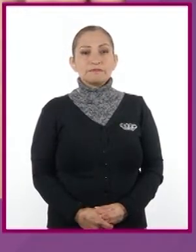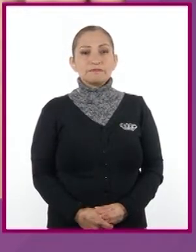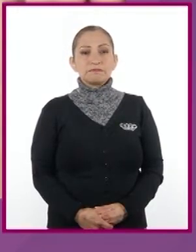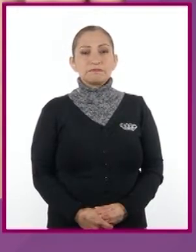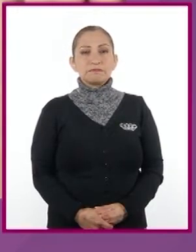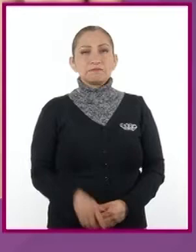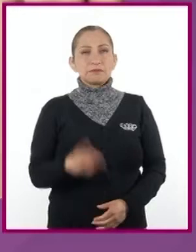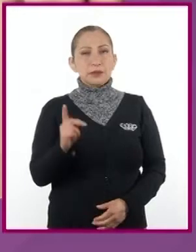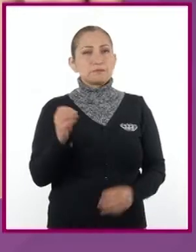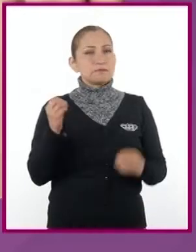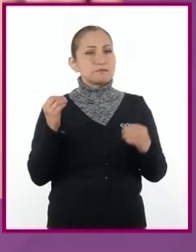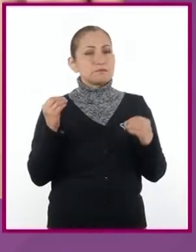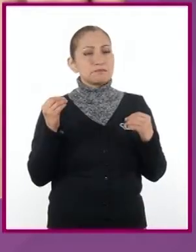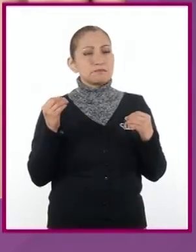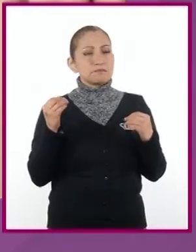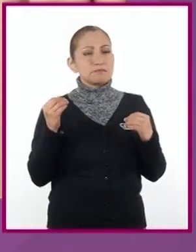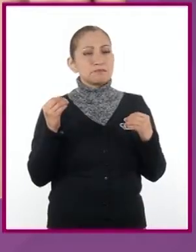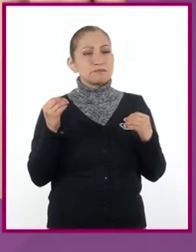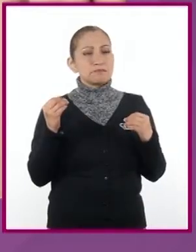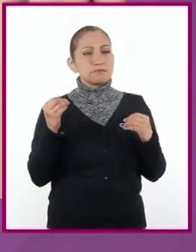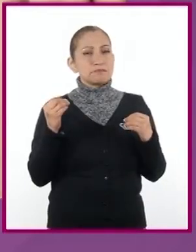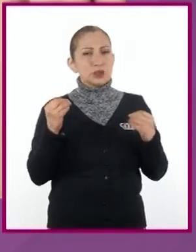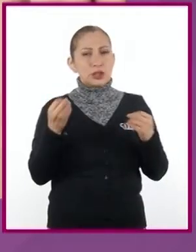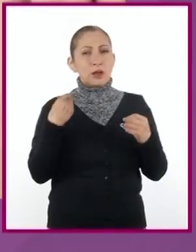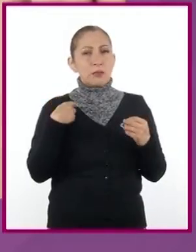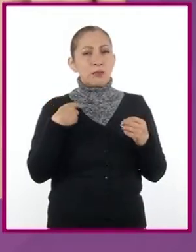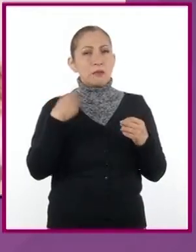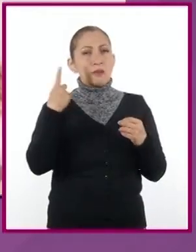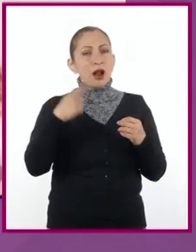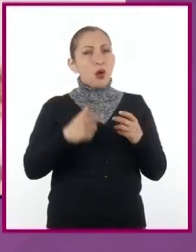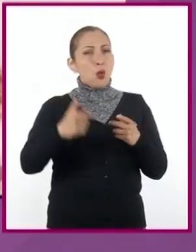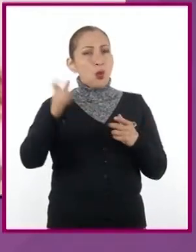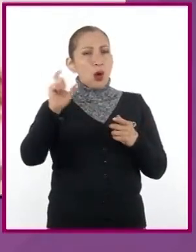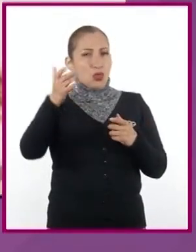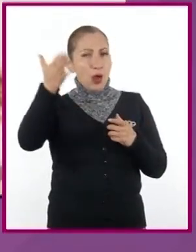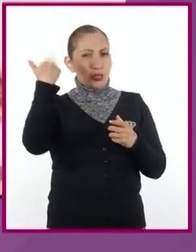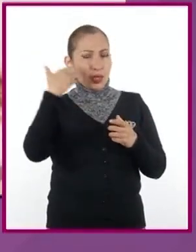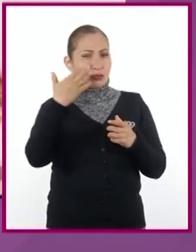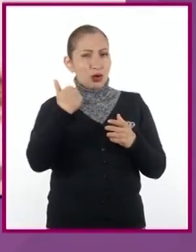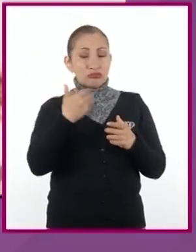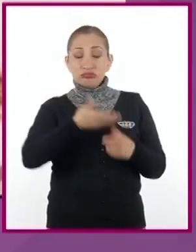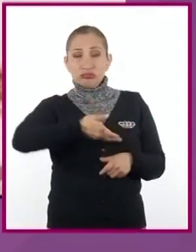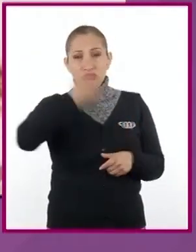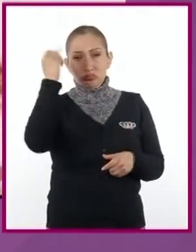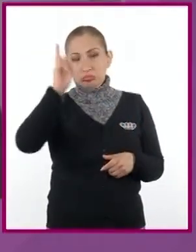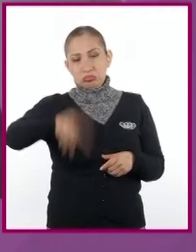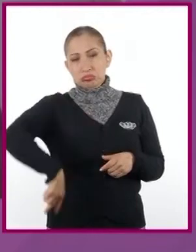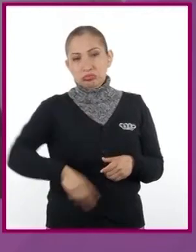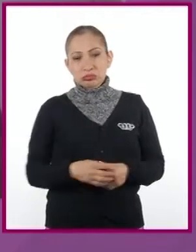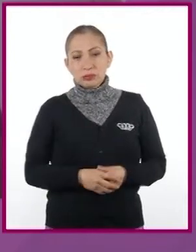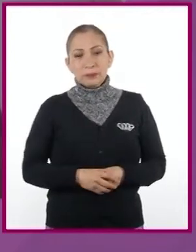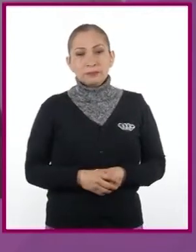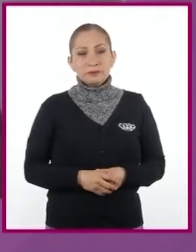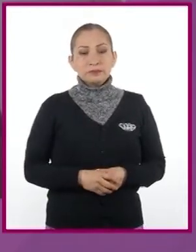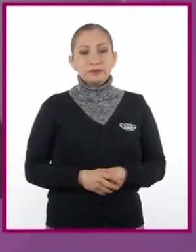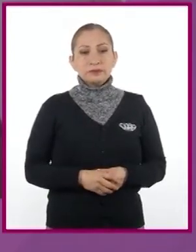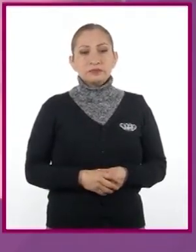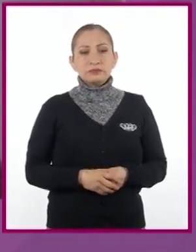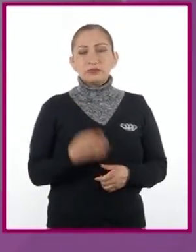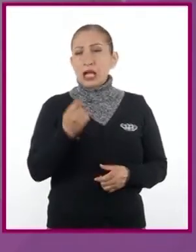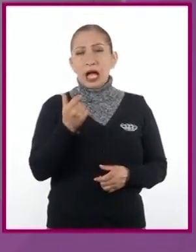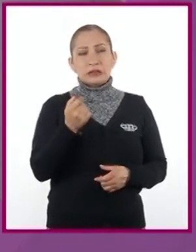Pues mucha para su época, más de 100,000. No lo sé realmente.